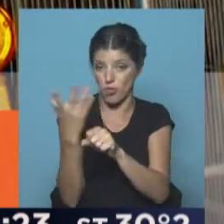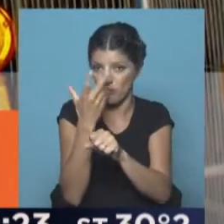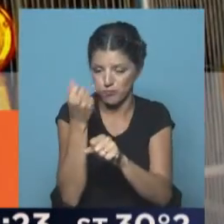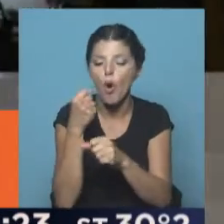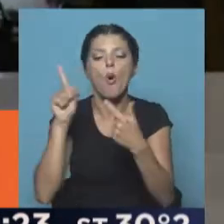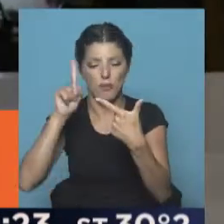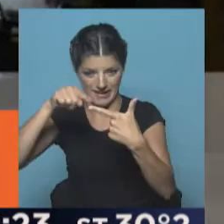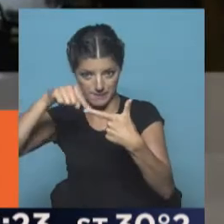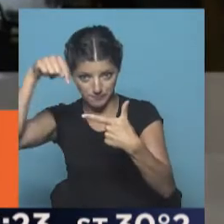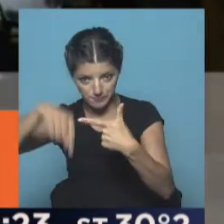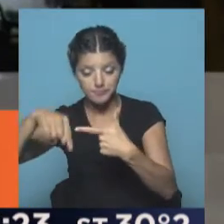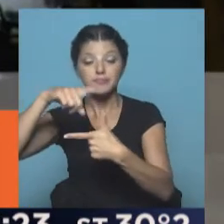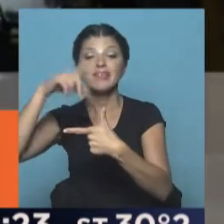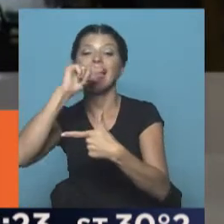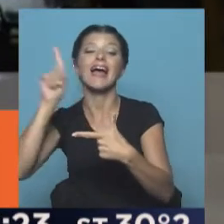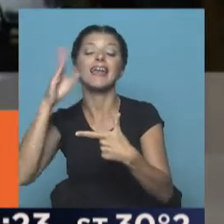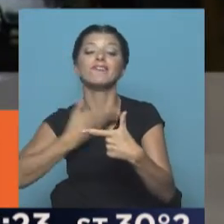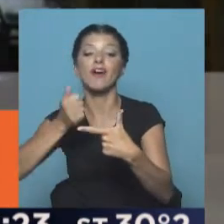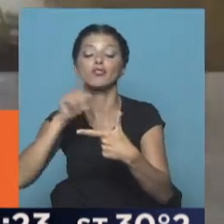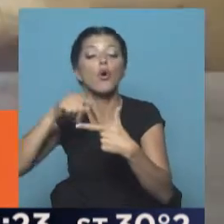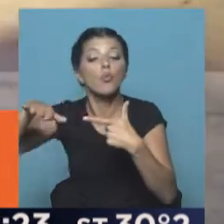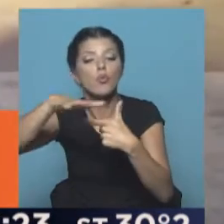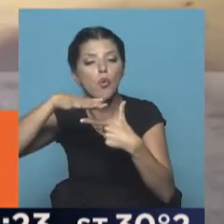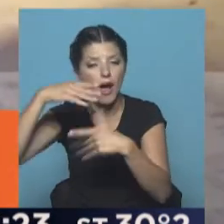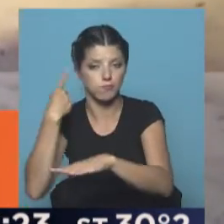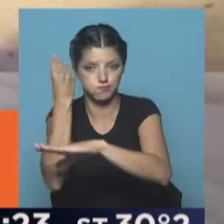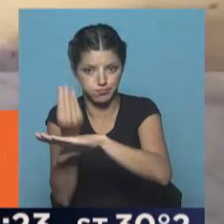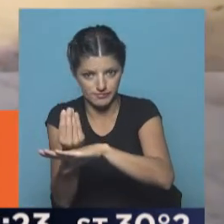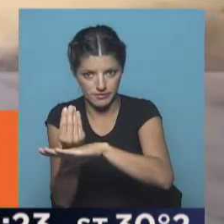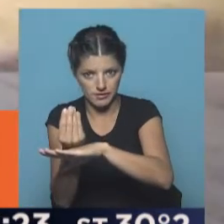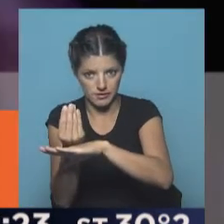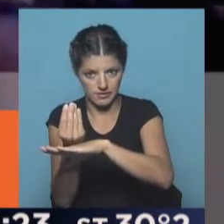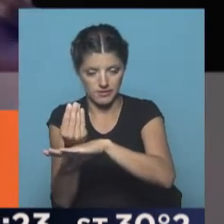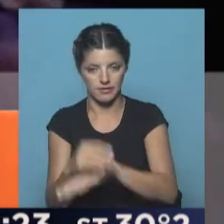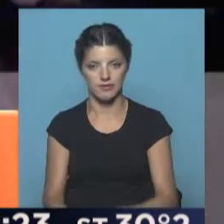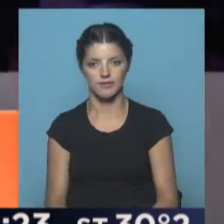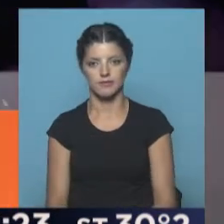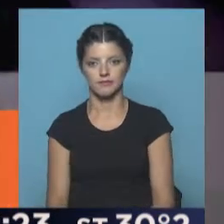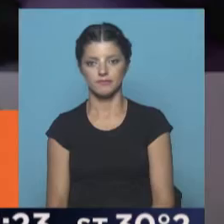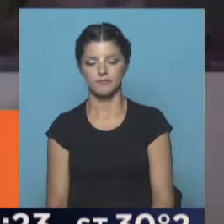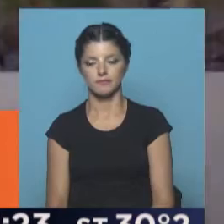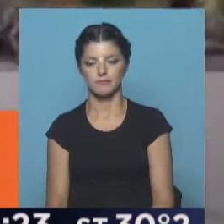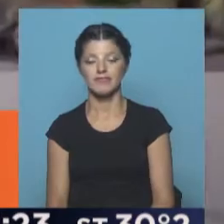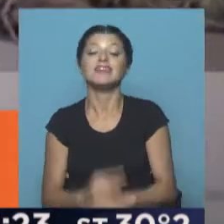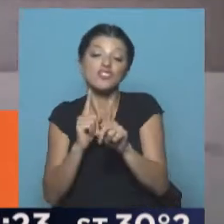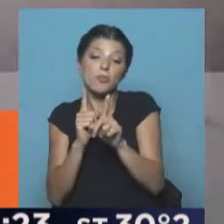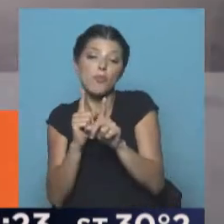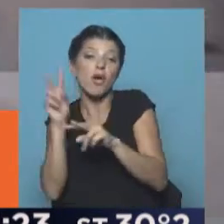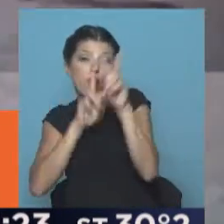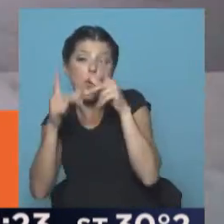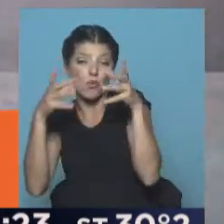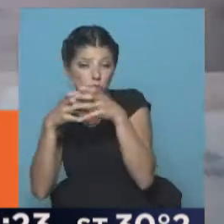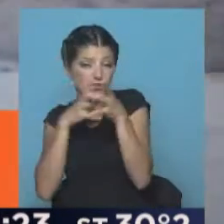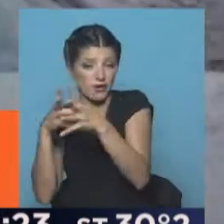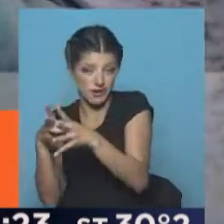tiene una pertenencia territorial, que es justamente lo que busca aquel que, en cierto modo, abraza una causa terrorista. En cambio, Al-Qaeda sigue